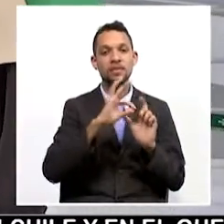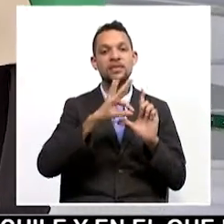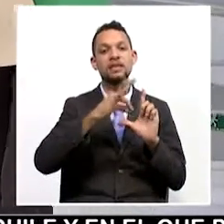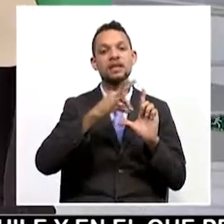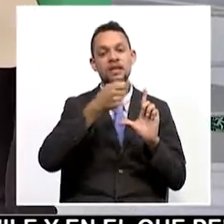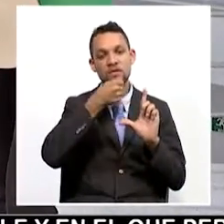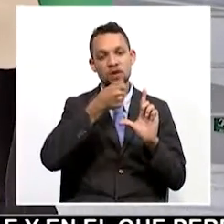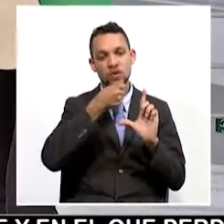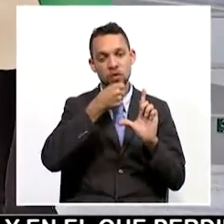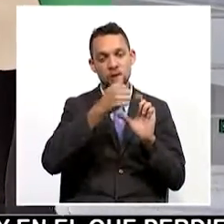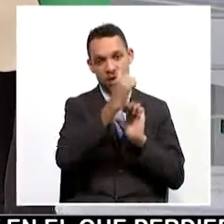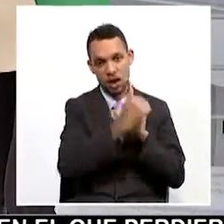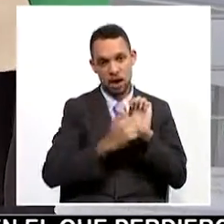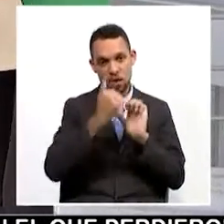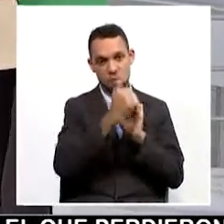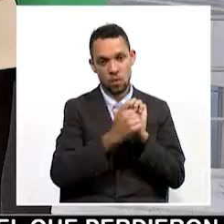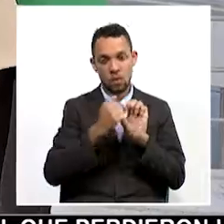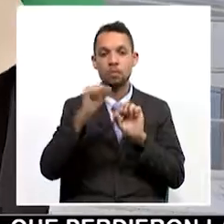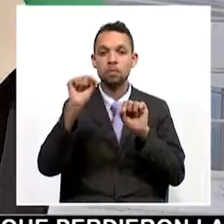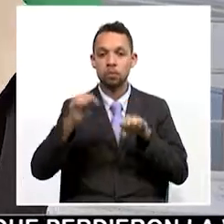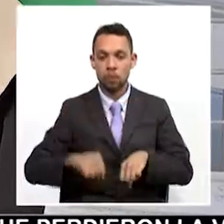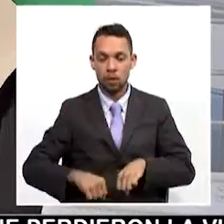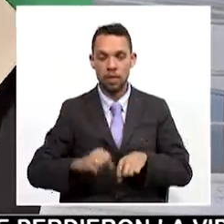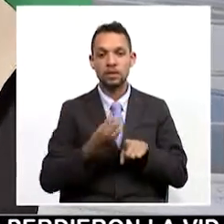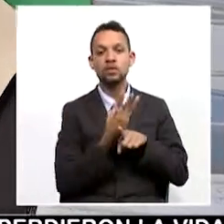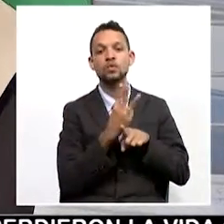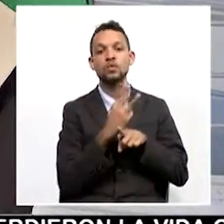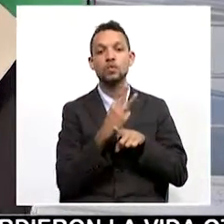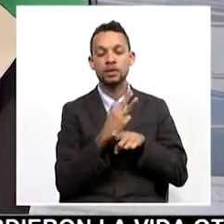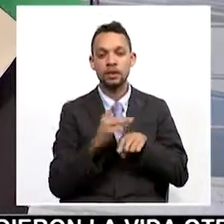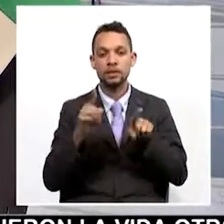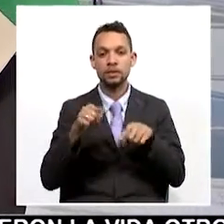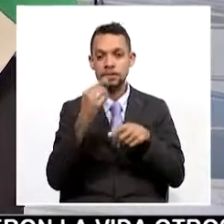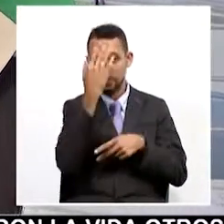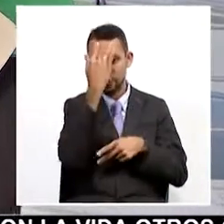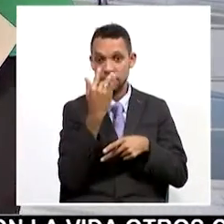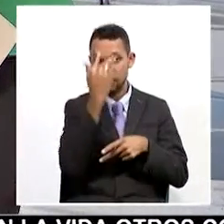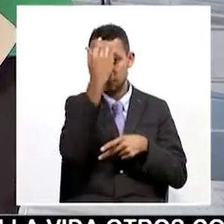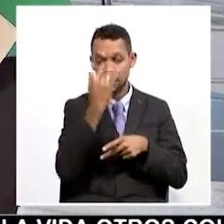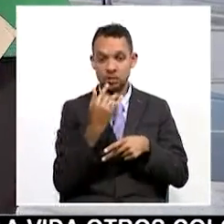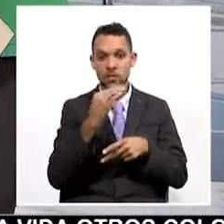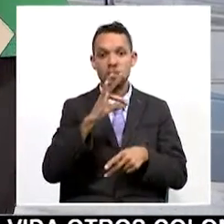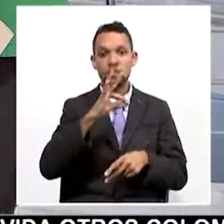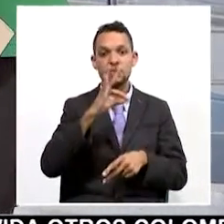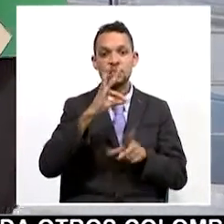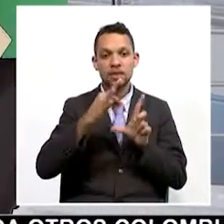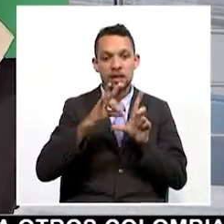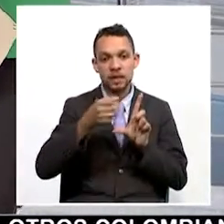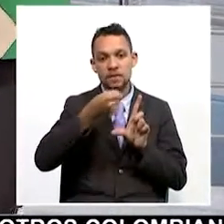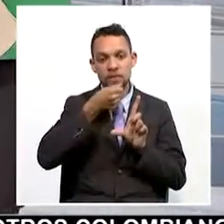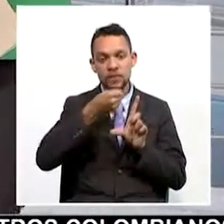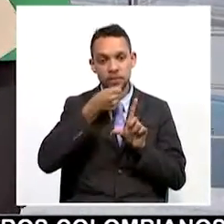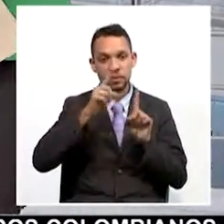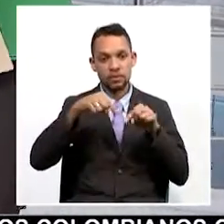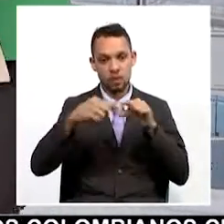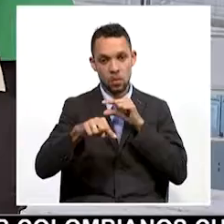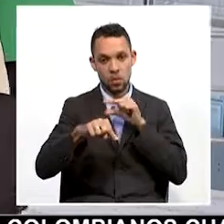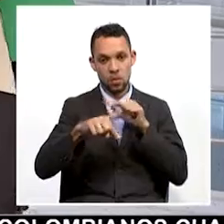entonces ustedes en pantalla para que nos sigan también a través de Facebook como Telecafé Noticias y también nuestro correo